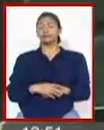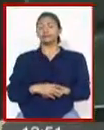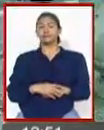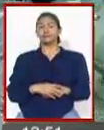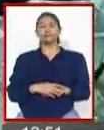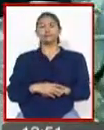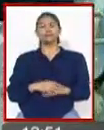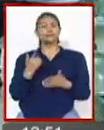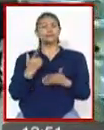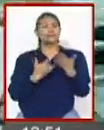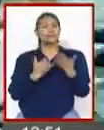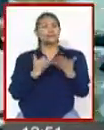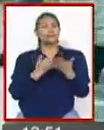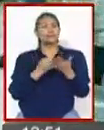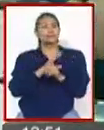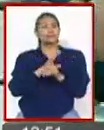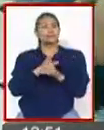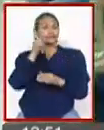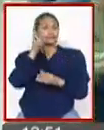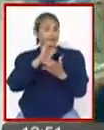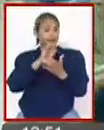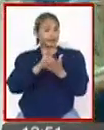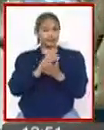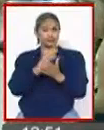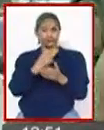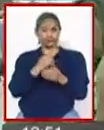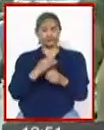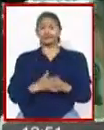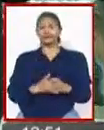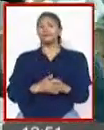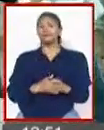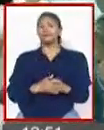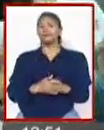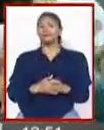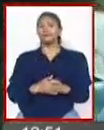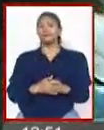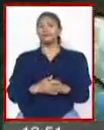muy claras, refiere su esposa, porque él se encontraba aún en shock,